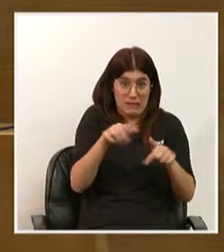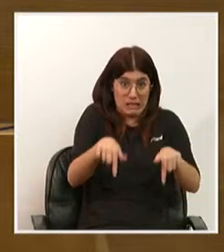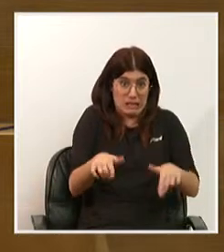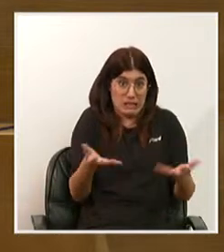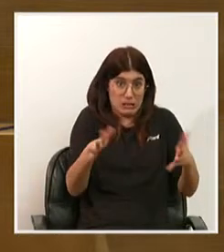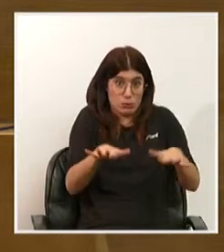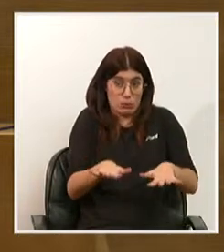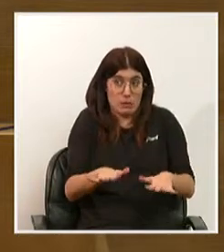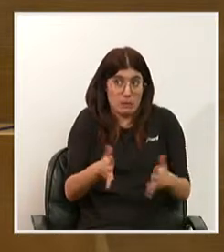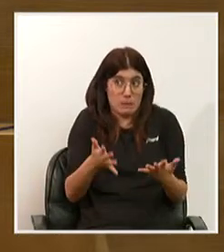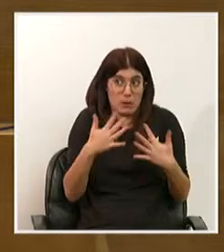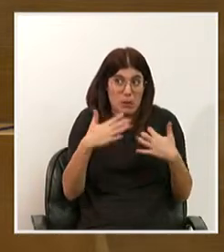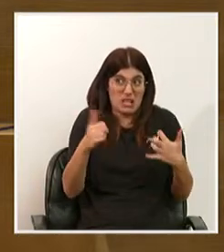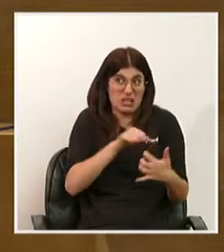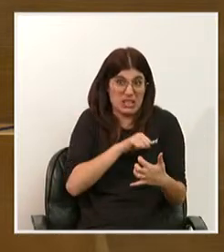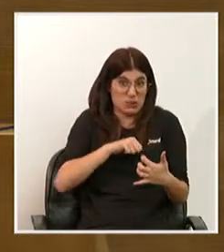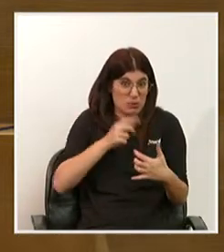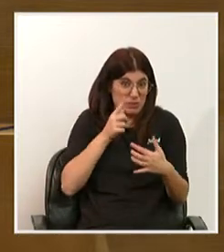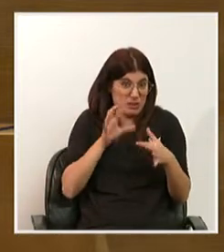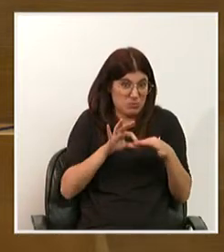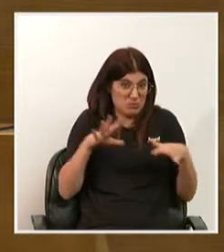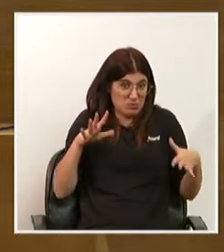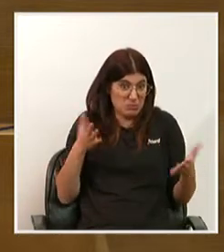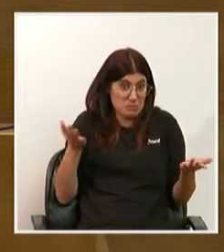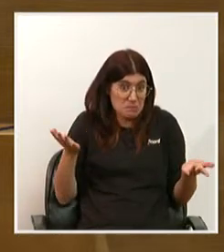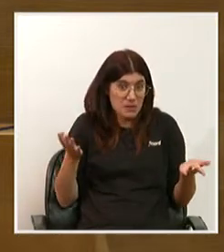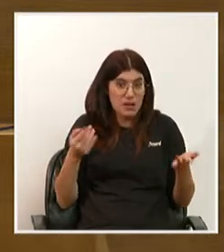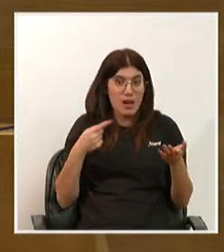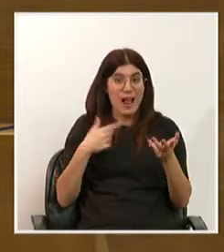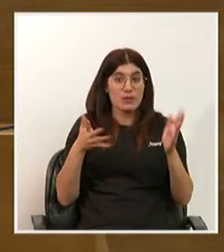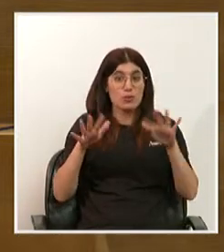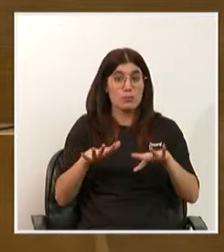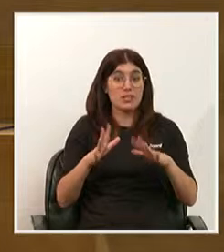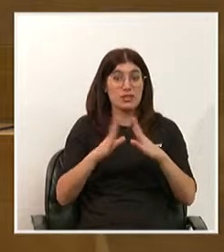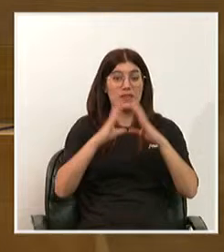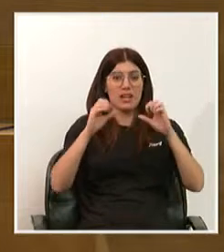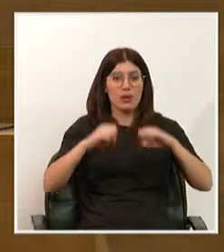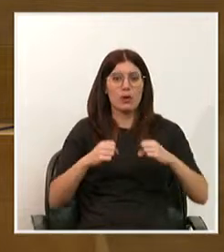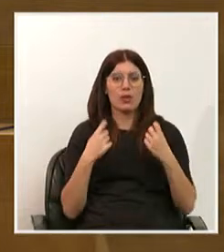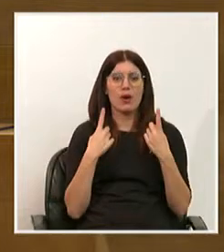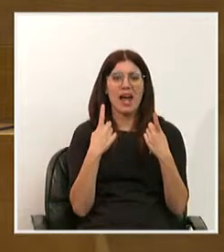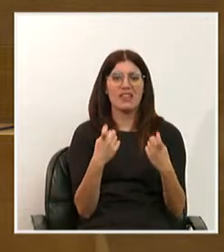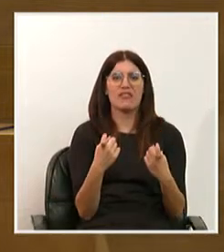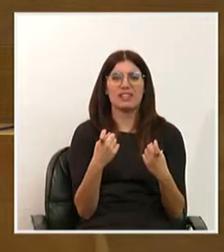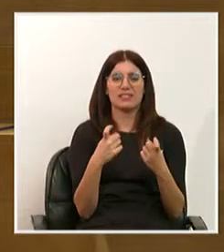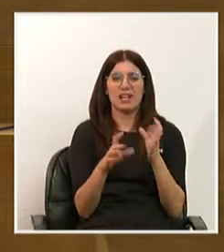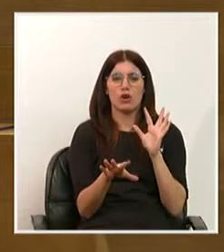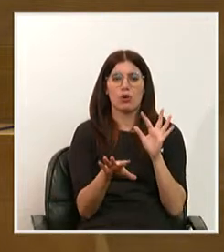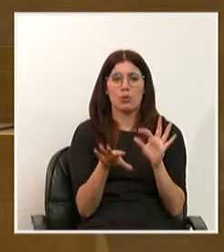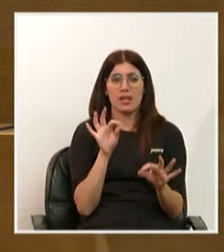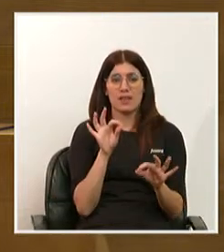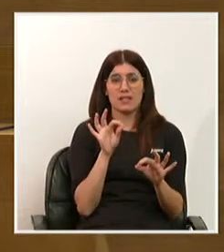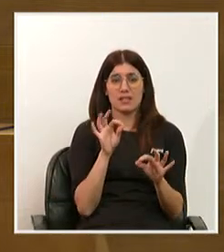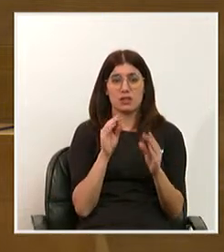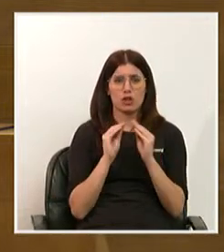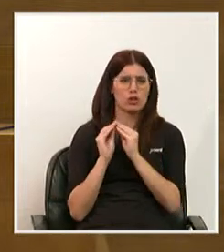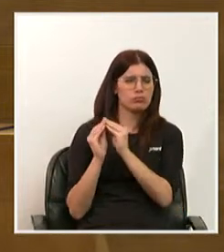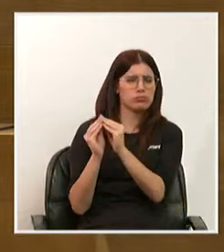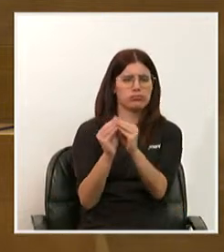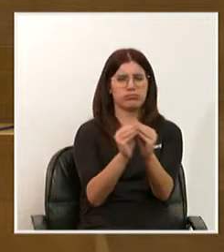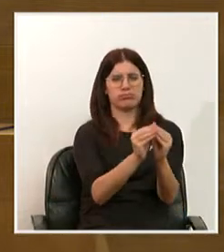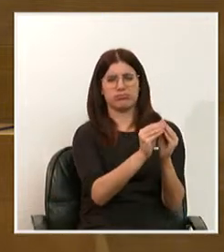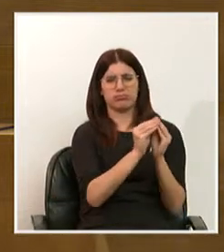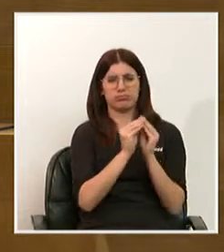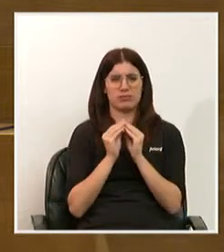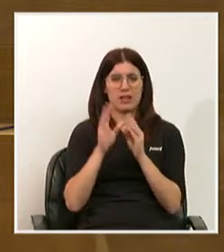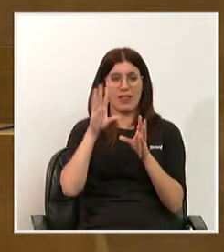aquíes autonómicas la susp acuo requiere una decisión por dentro